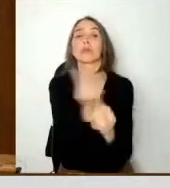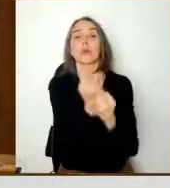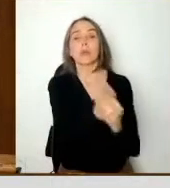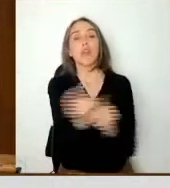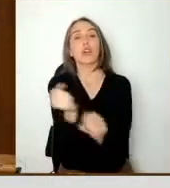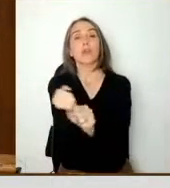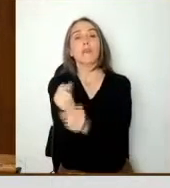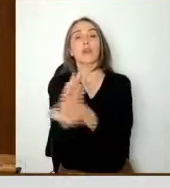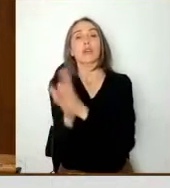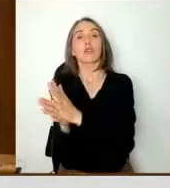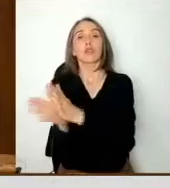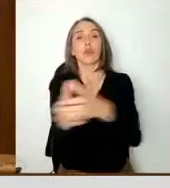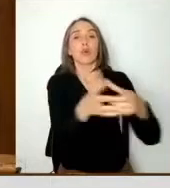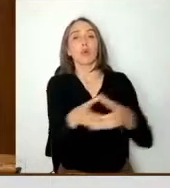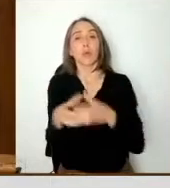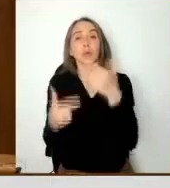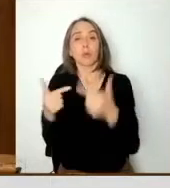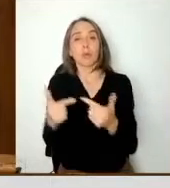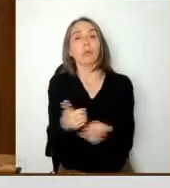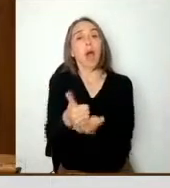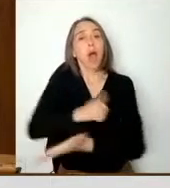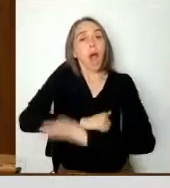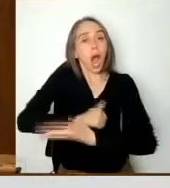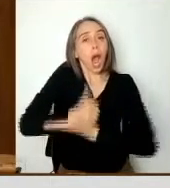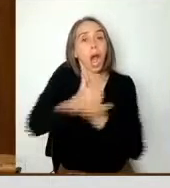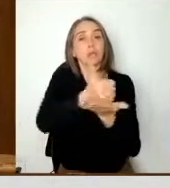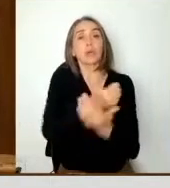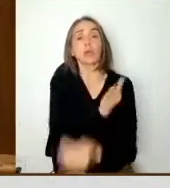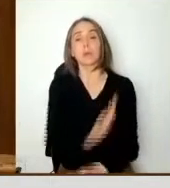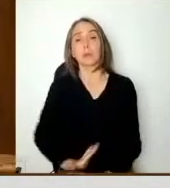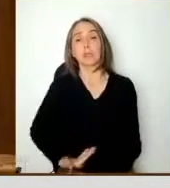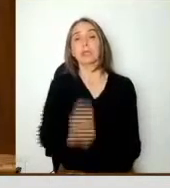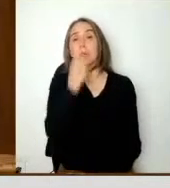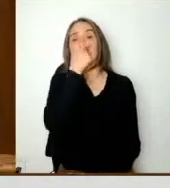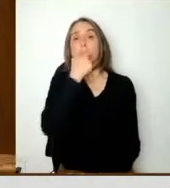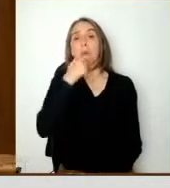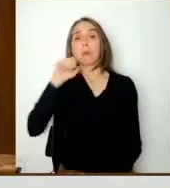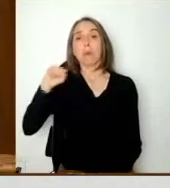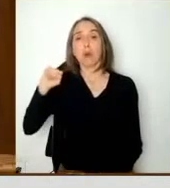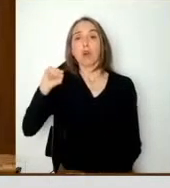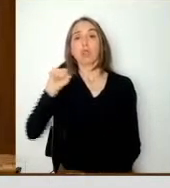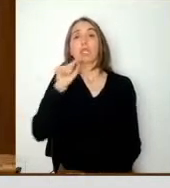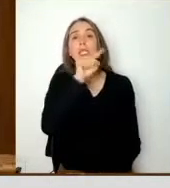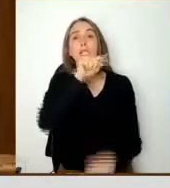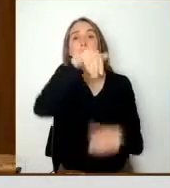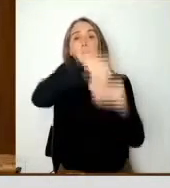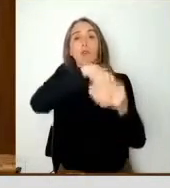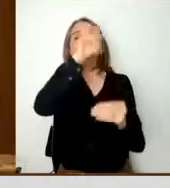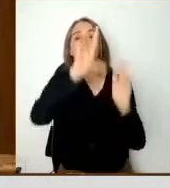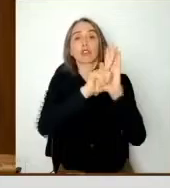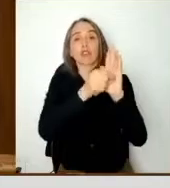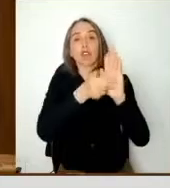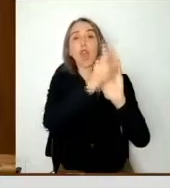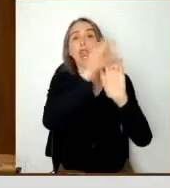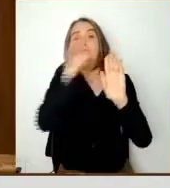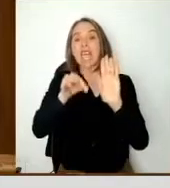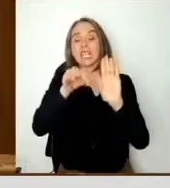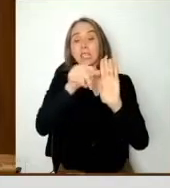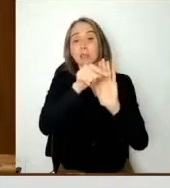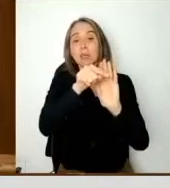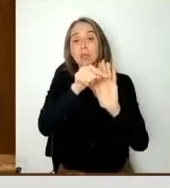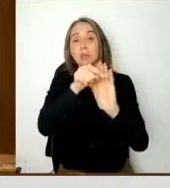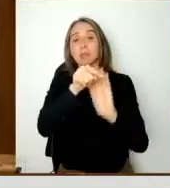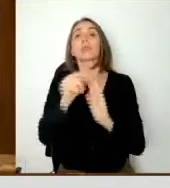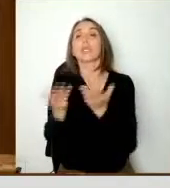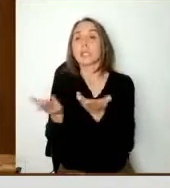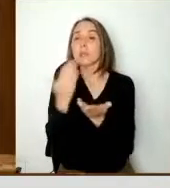fuerzas, colaborando con el gobierno del presidente Gabriel Boric, legítimamente electo, y también dispuestos a escuchar e